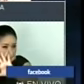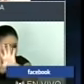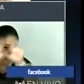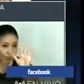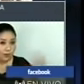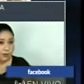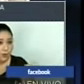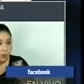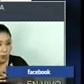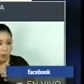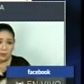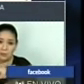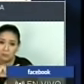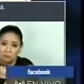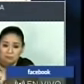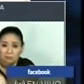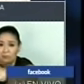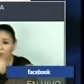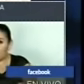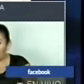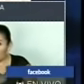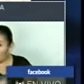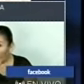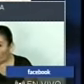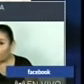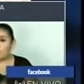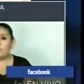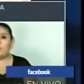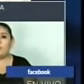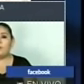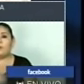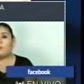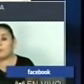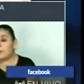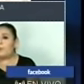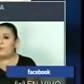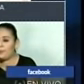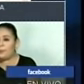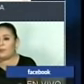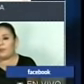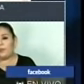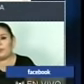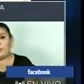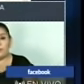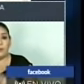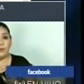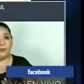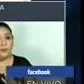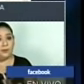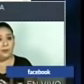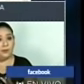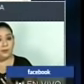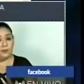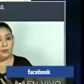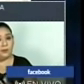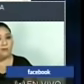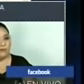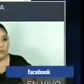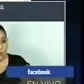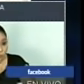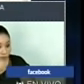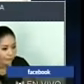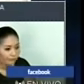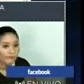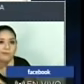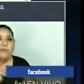las próximas horas esta plenaria? Sí, Roxana, de hecho estamos a la espera de pues conocer la voluntad que